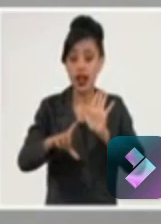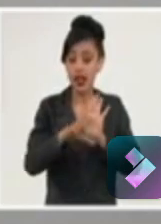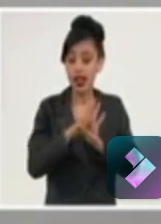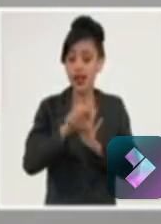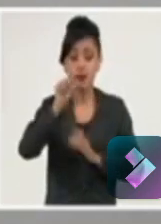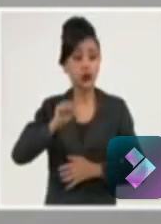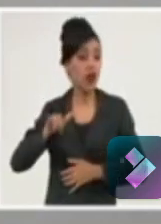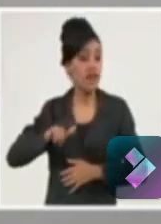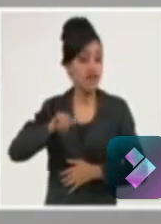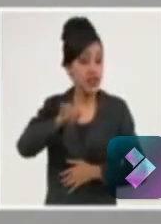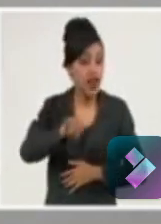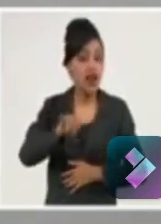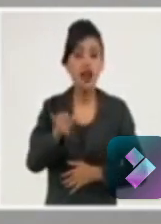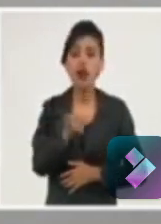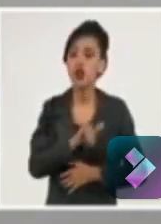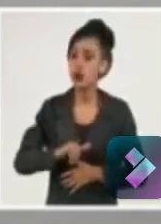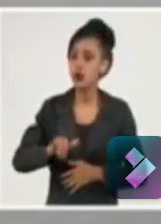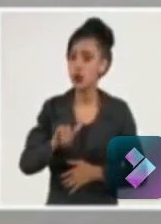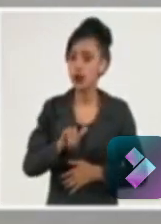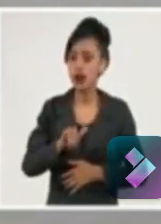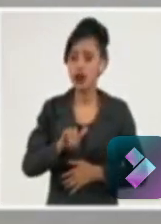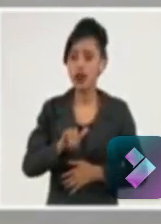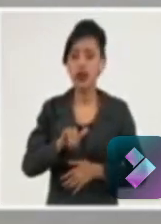actualización que se hizo a la ley migratoria,